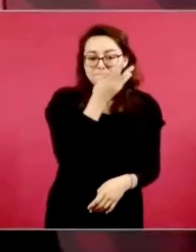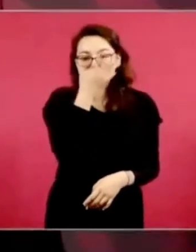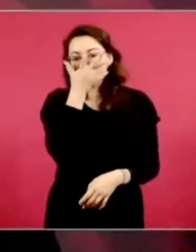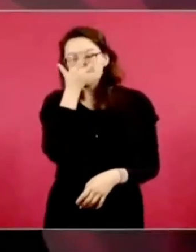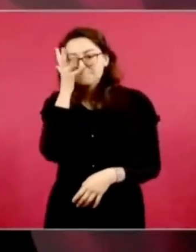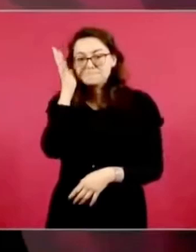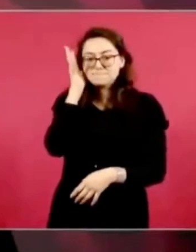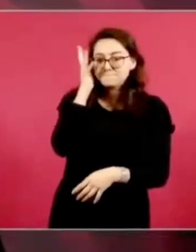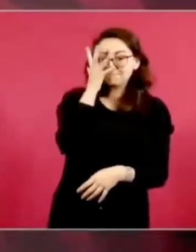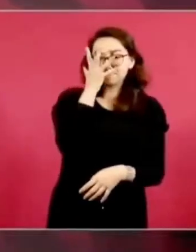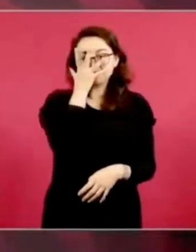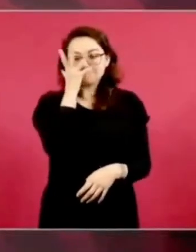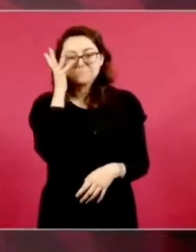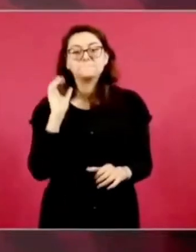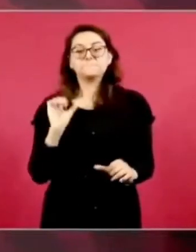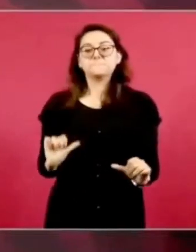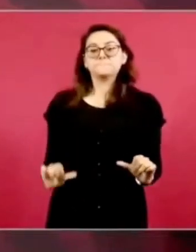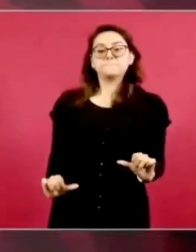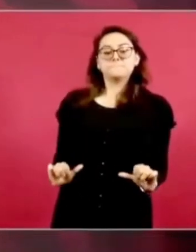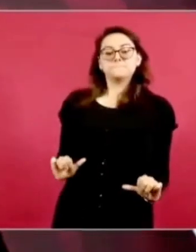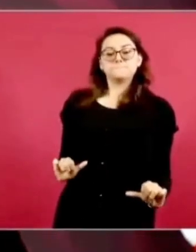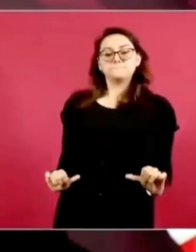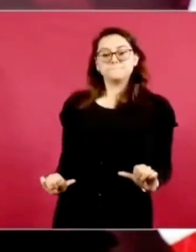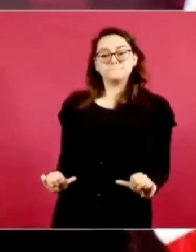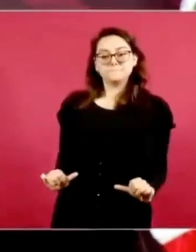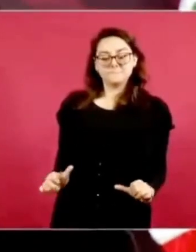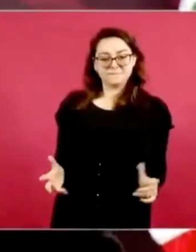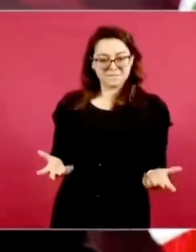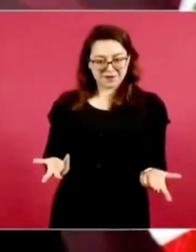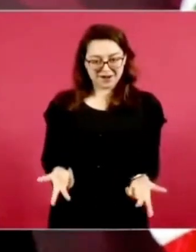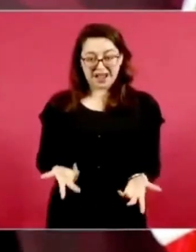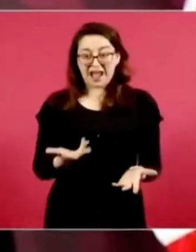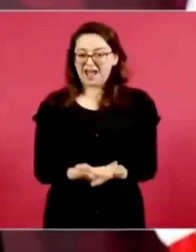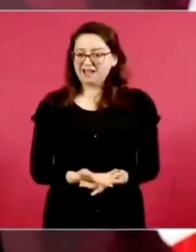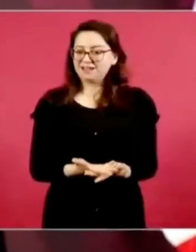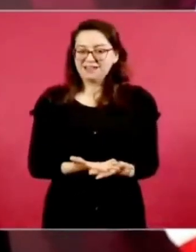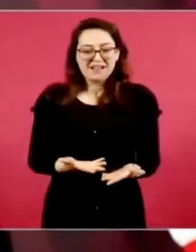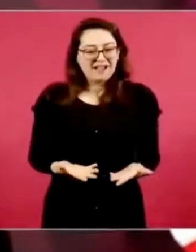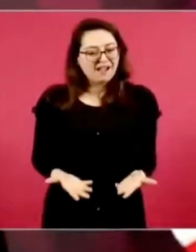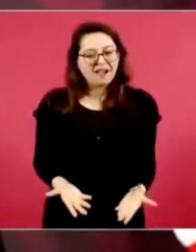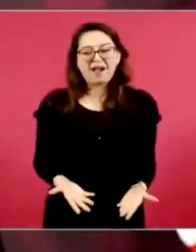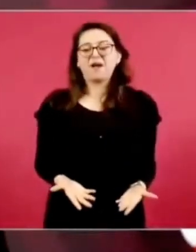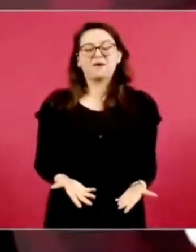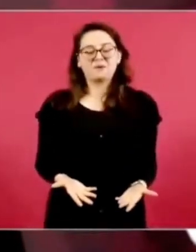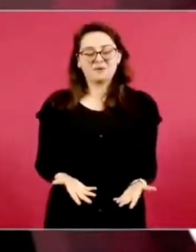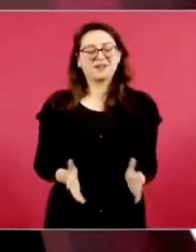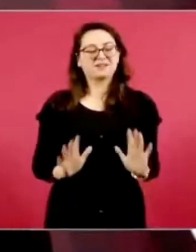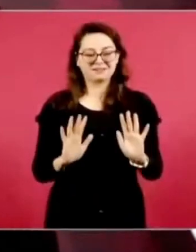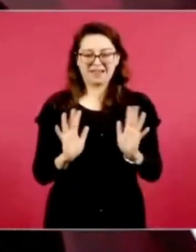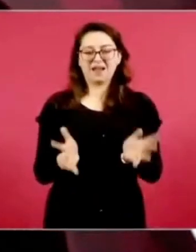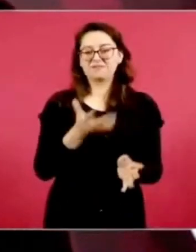porque la verdadera doctrina del conservadurismo es la hipocresía.